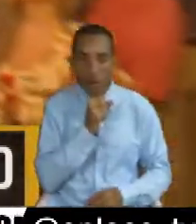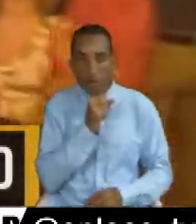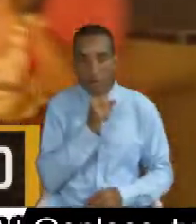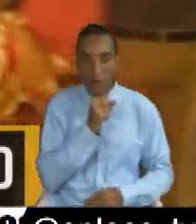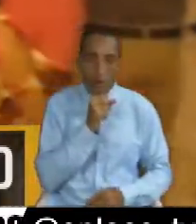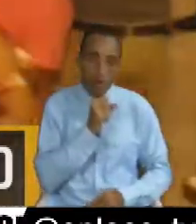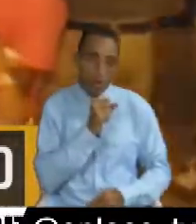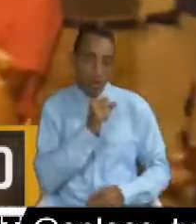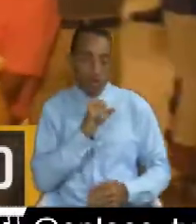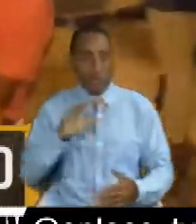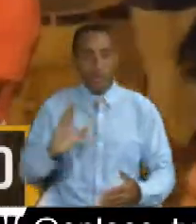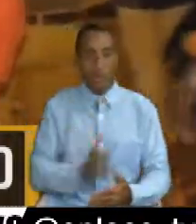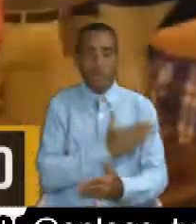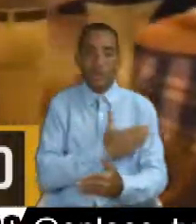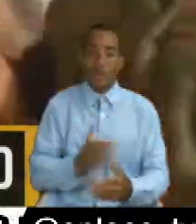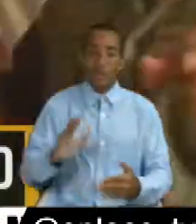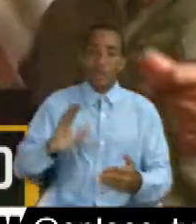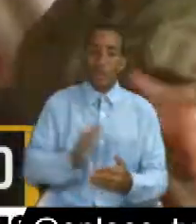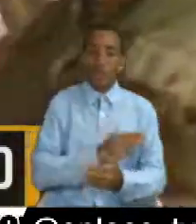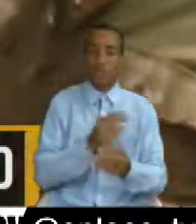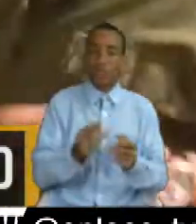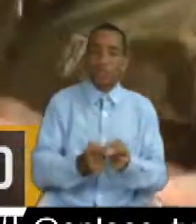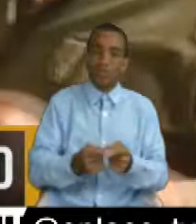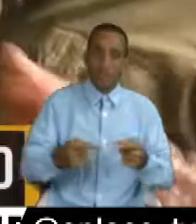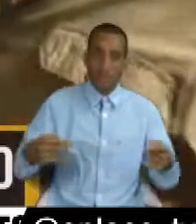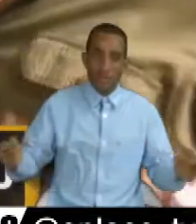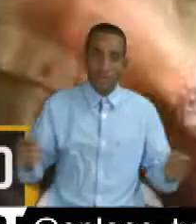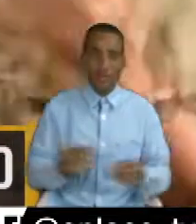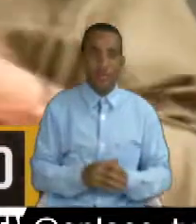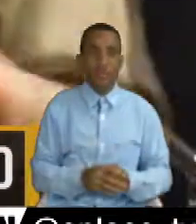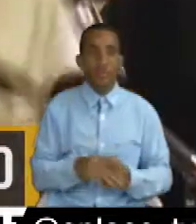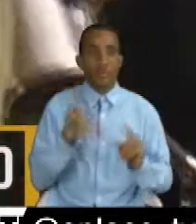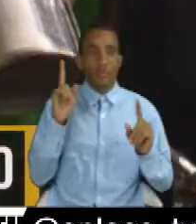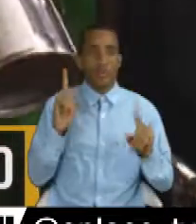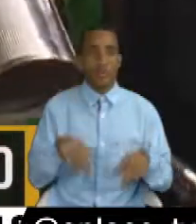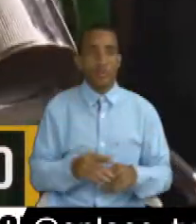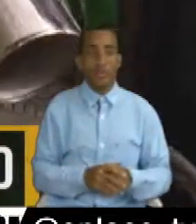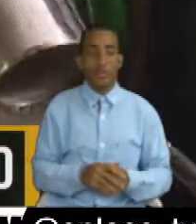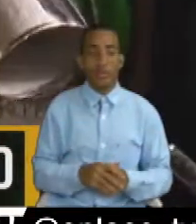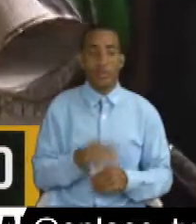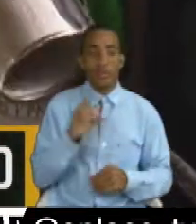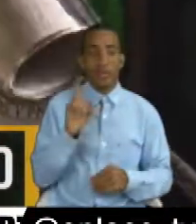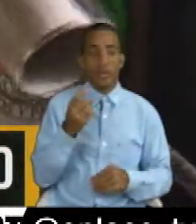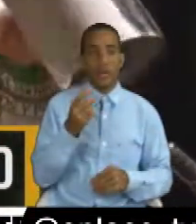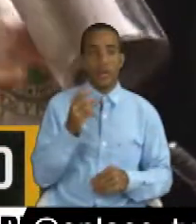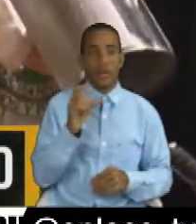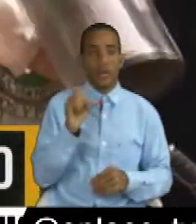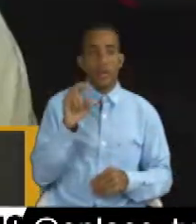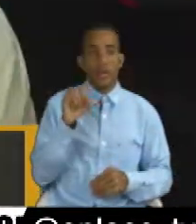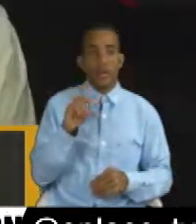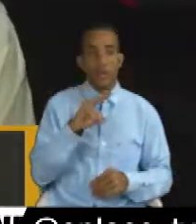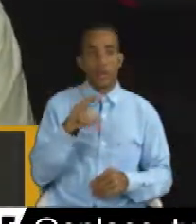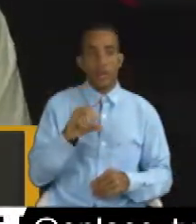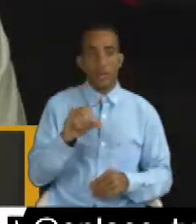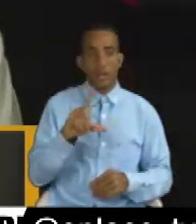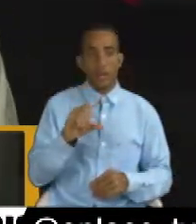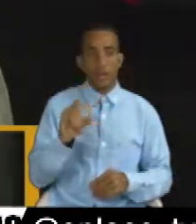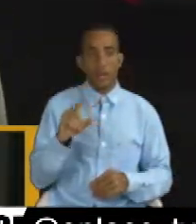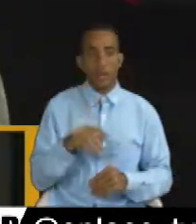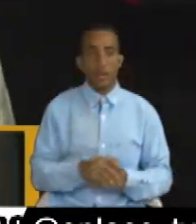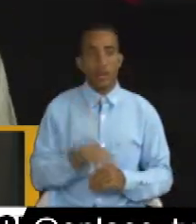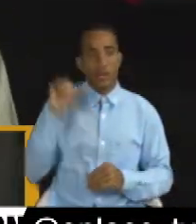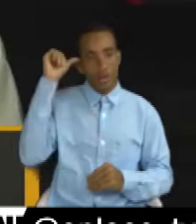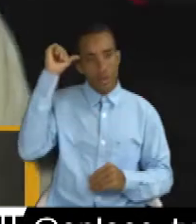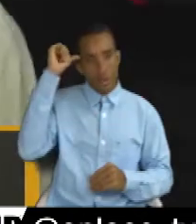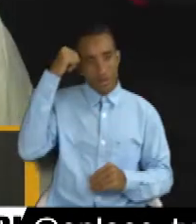con su amplio repertorio musical, acompañado por su Universidad del Vallenato y del Rey de Reyes, Gonzalo El Cocha Molina. ¿Tienes muchos recuerdos de Barranca Bermeja,